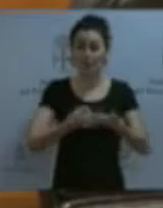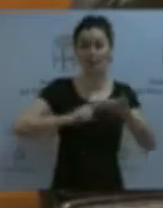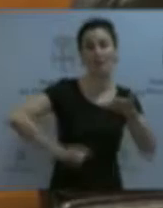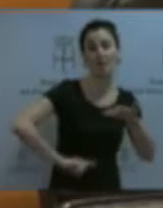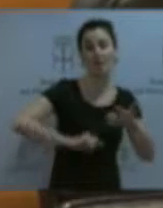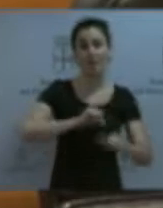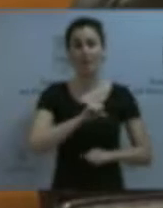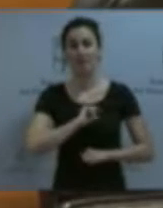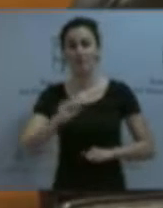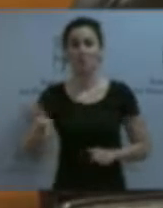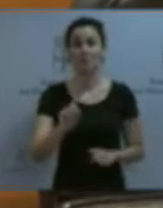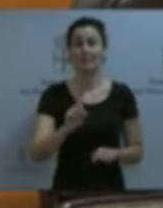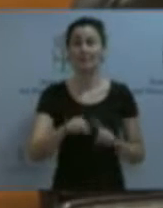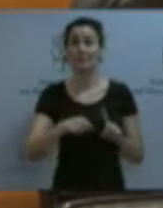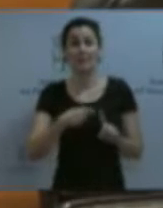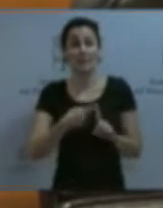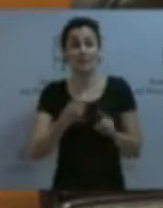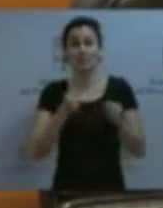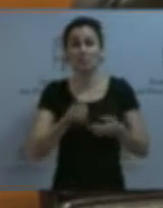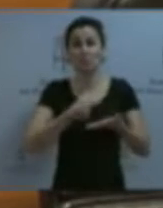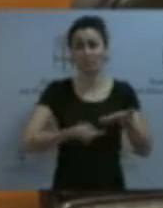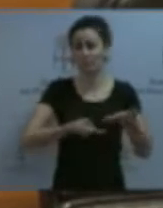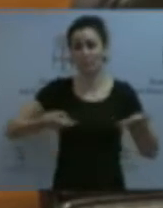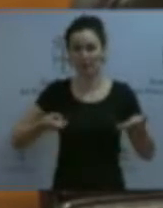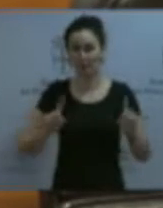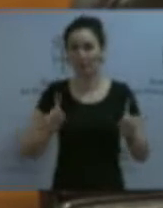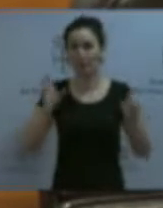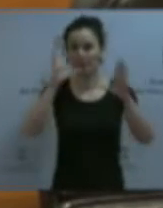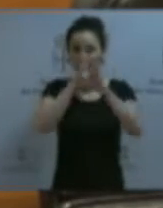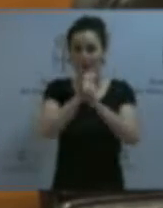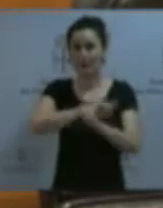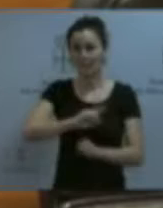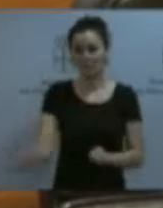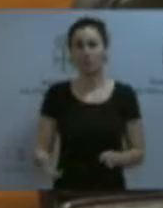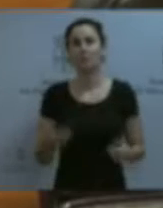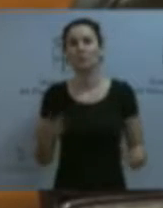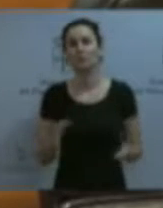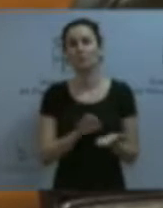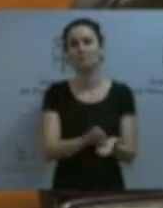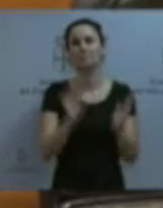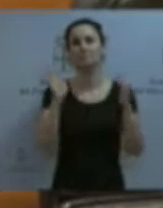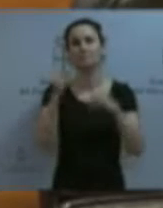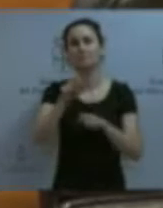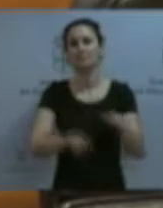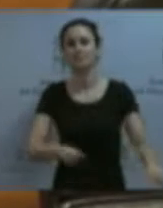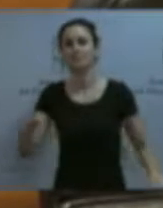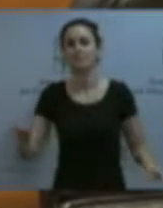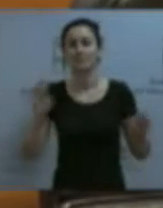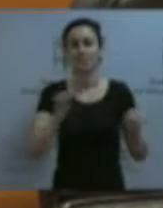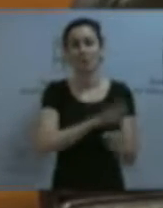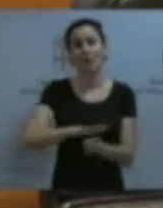lista, ni desaparecen de la lista de espera, ni se les oculta. Los servicios de atención al ciudadano de las diferentes